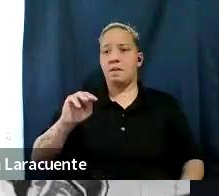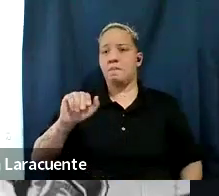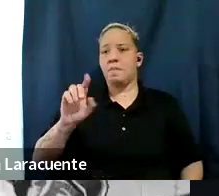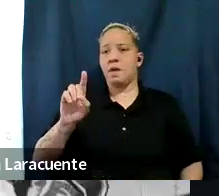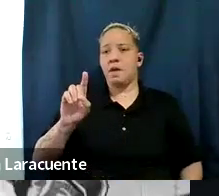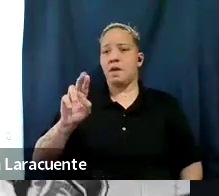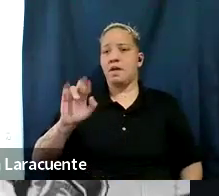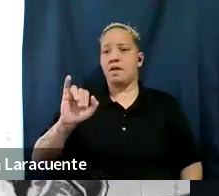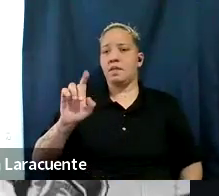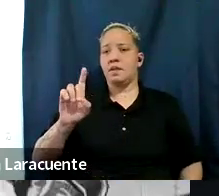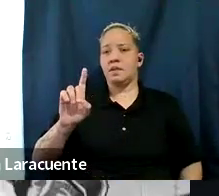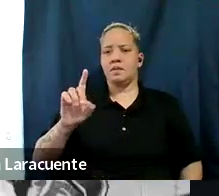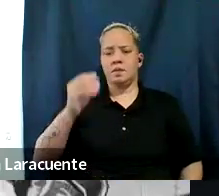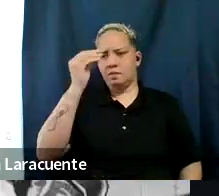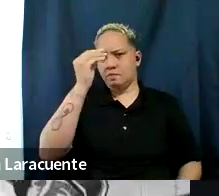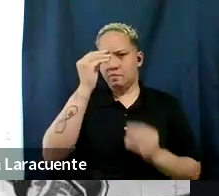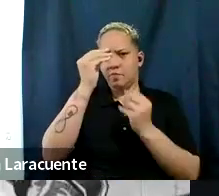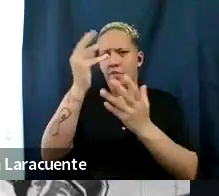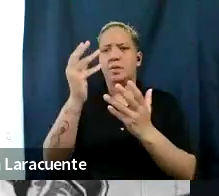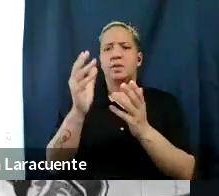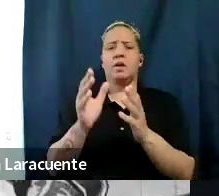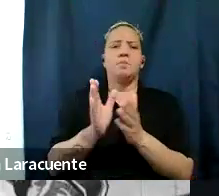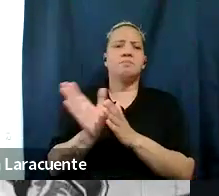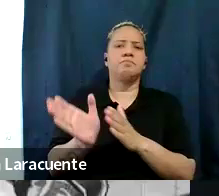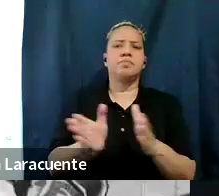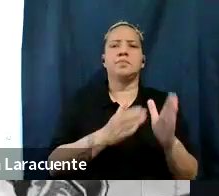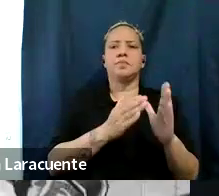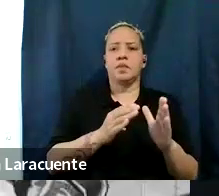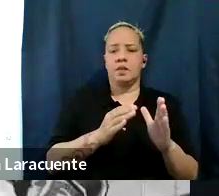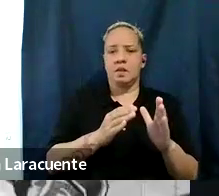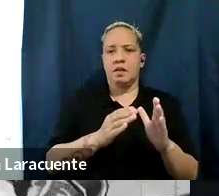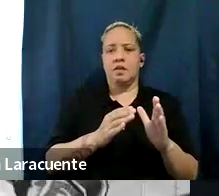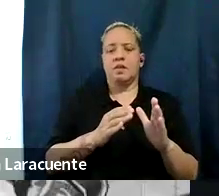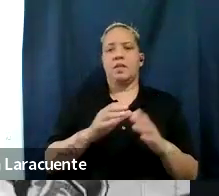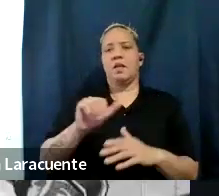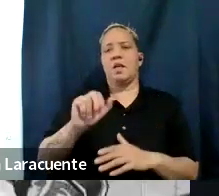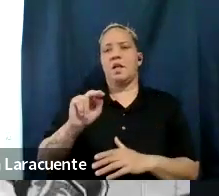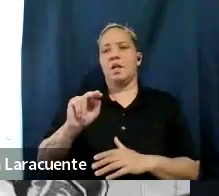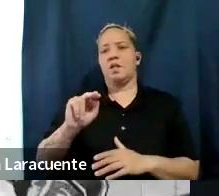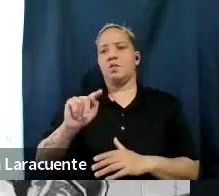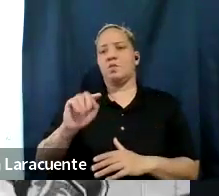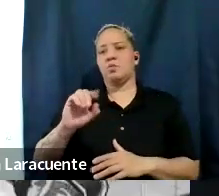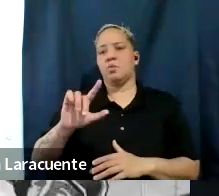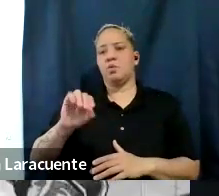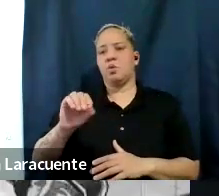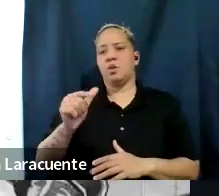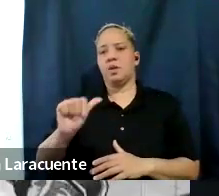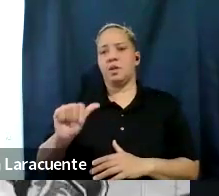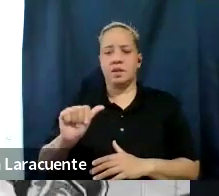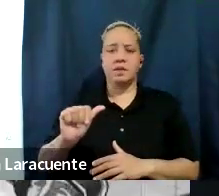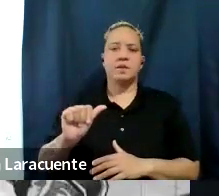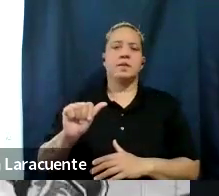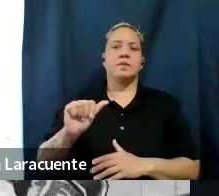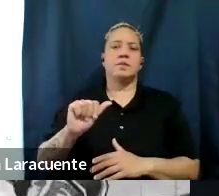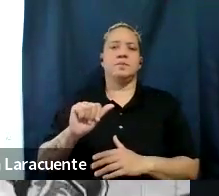de que estaban preparando una antología de poesía y verso de su obra para las escuelas, o sea,